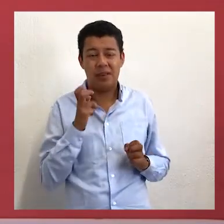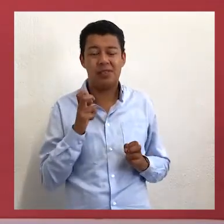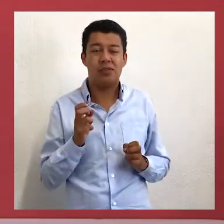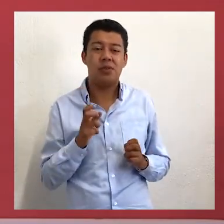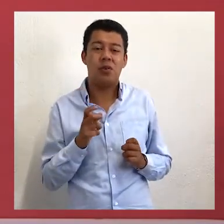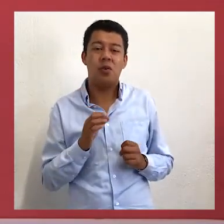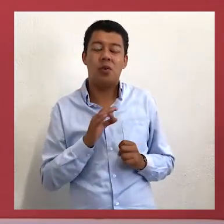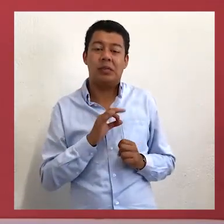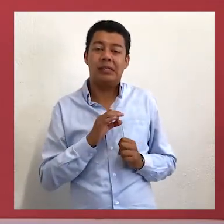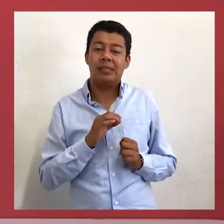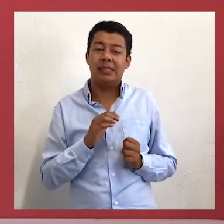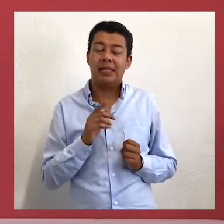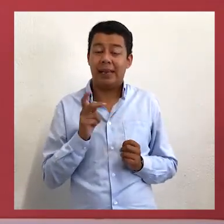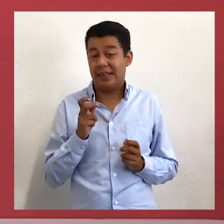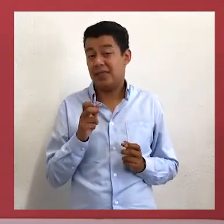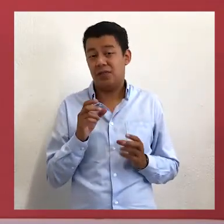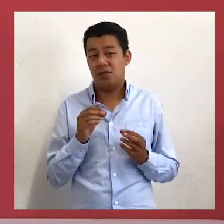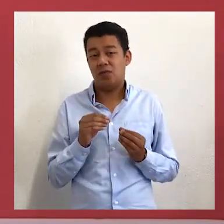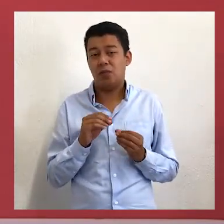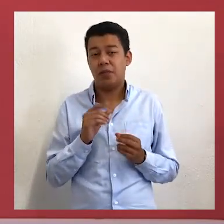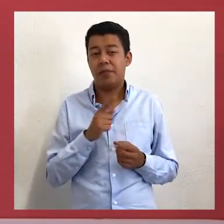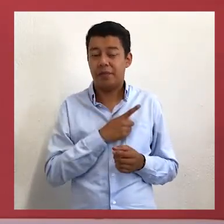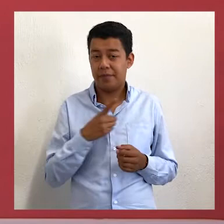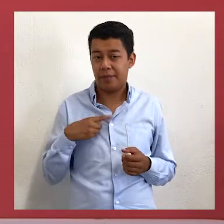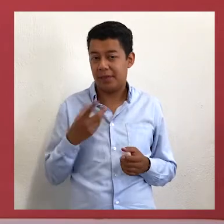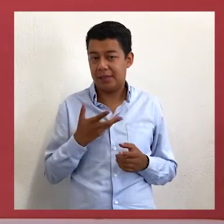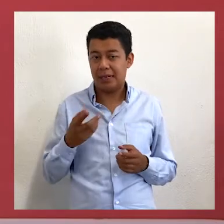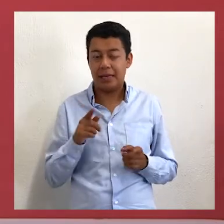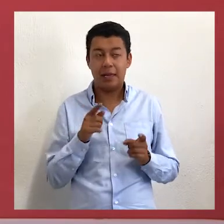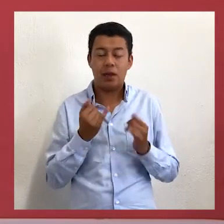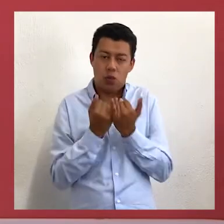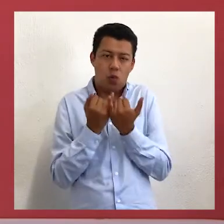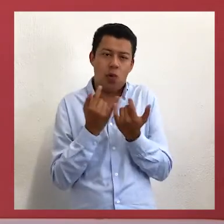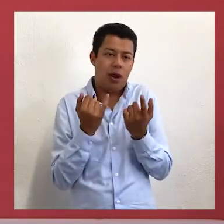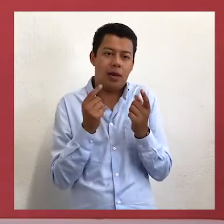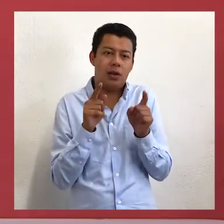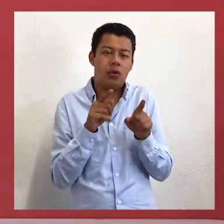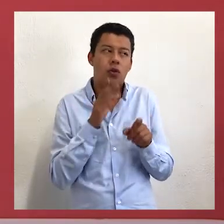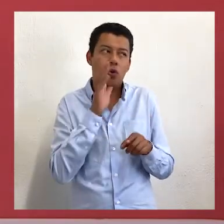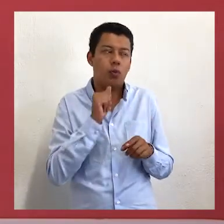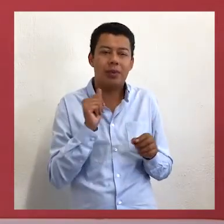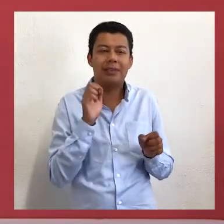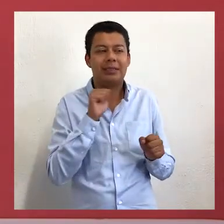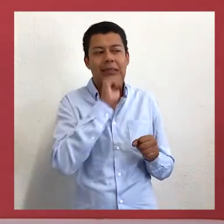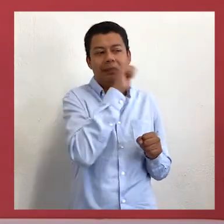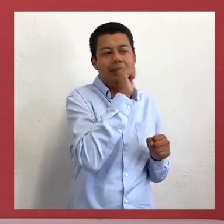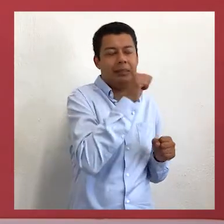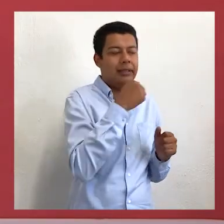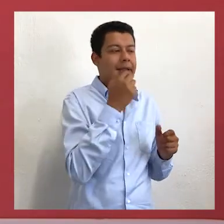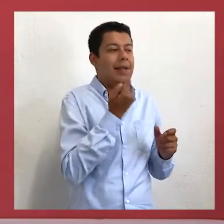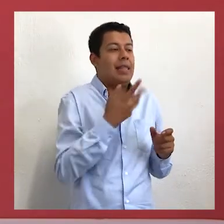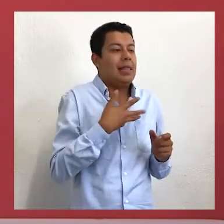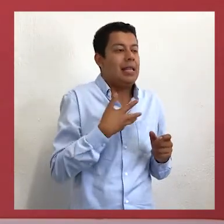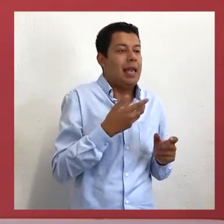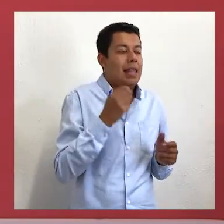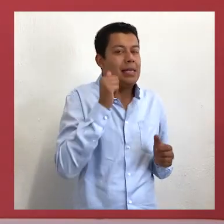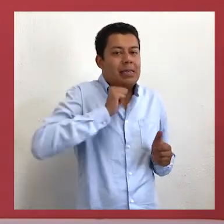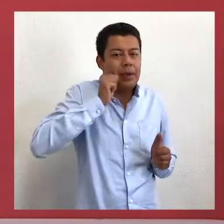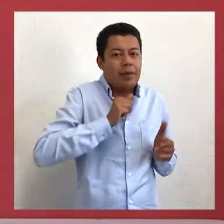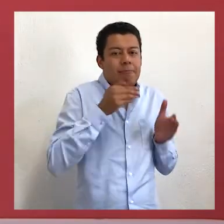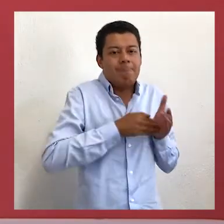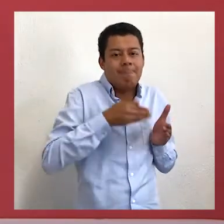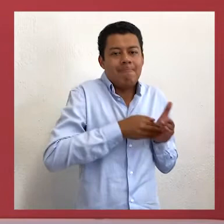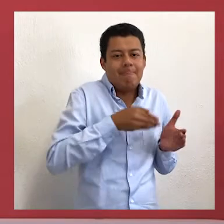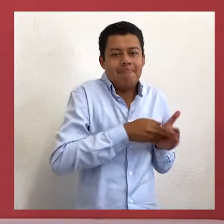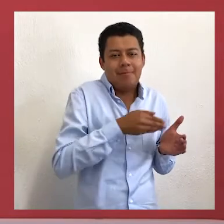razón de acompañamiento, no lo debemos seguir haciendo así. Tampoco te pido que estés tocándole a la puerta y diciéndole, ¿qué te pasa? Quiero hablar contigo.